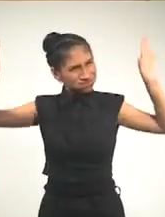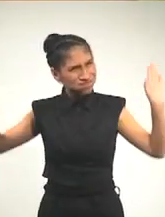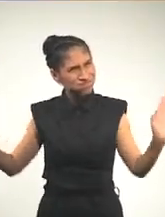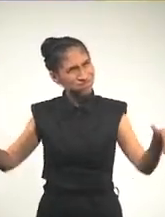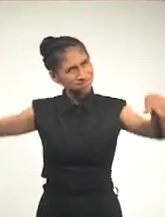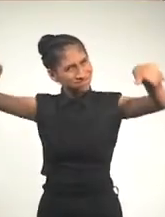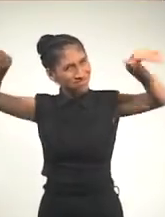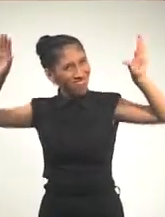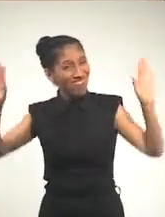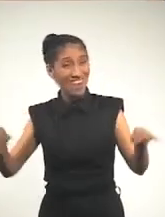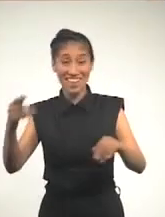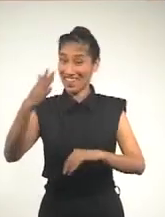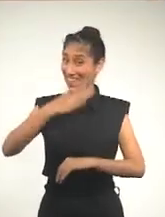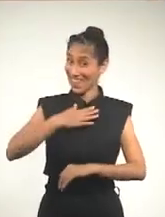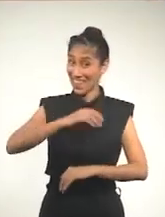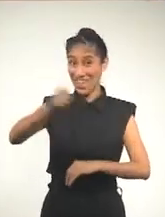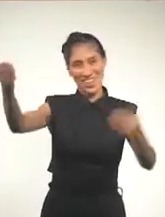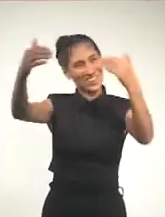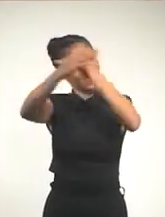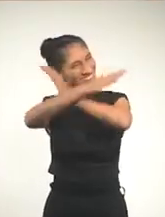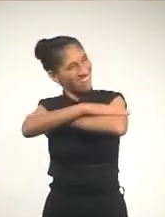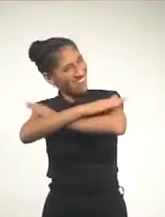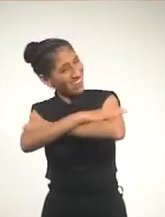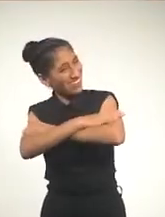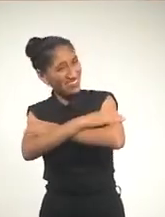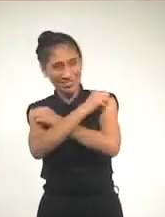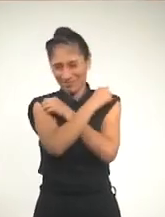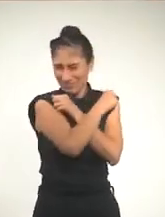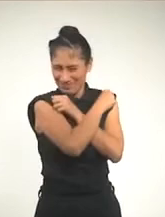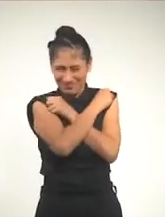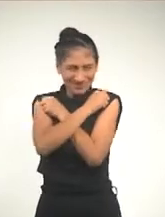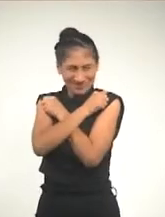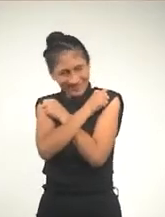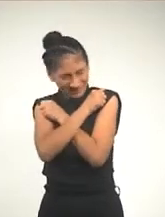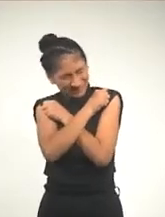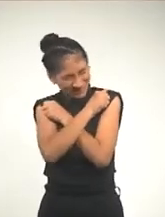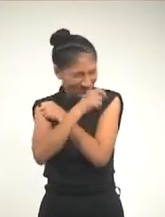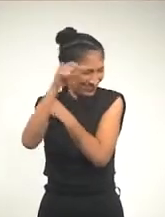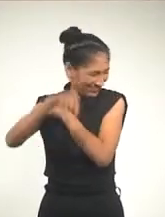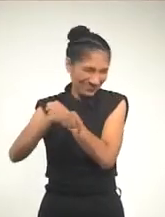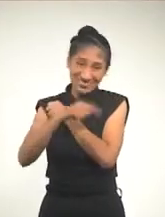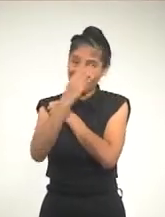abrazo volador! ¡Y yo les mando otro! ¡Para